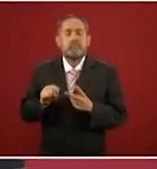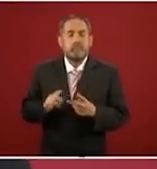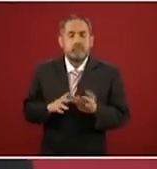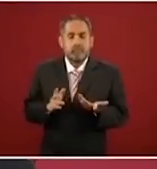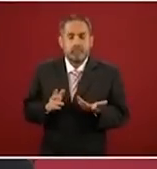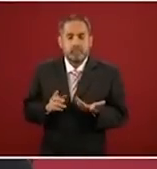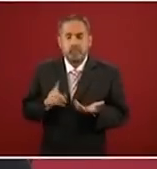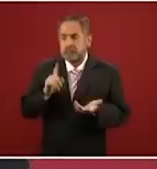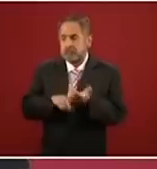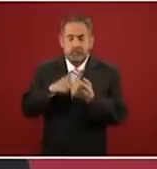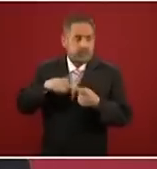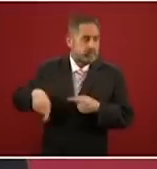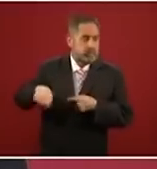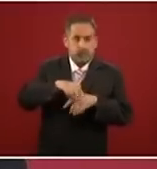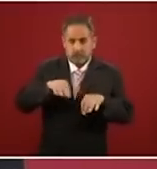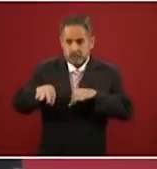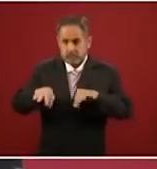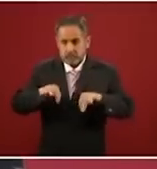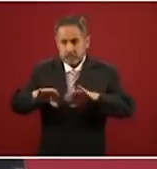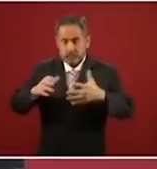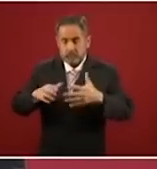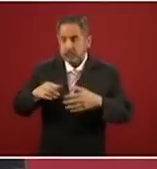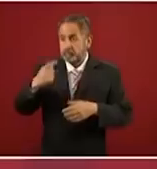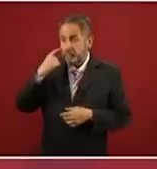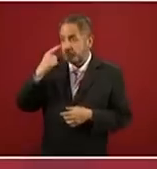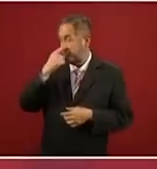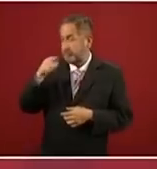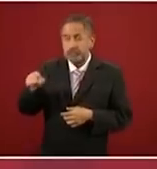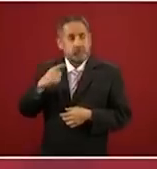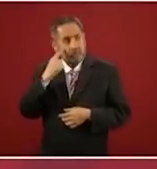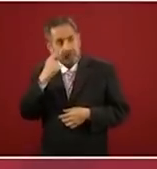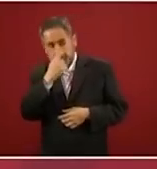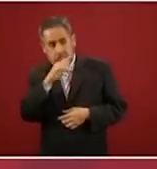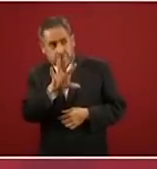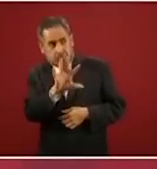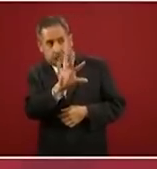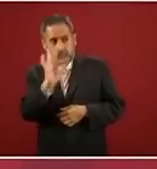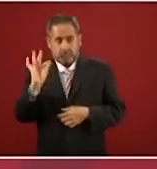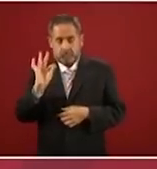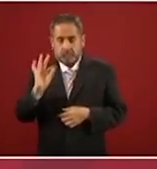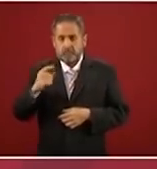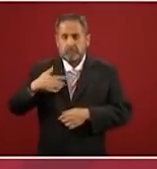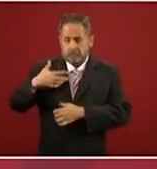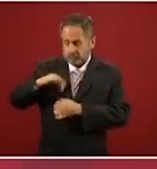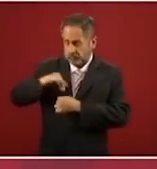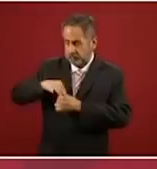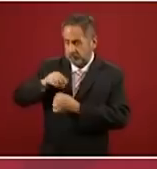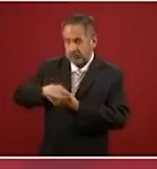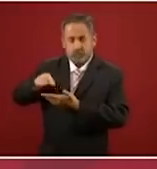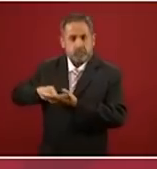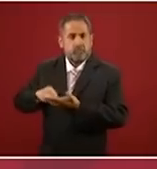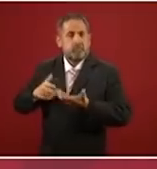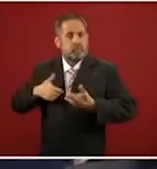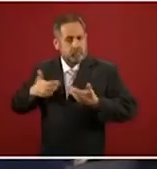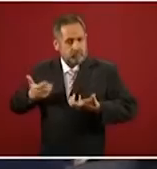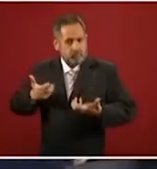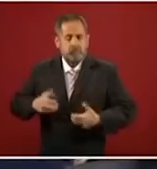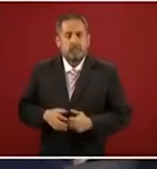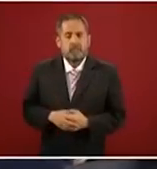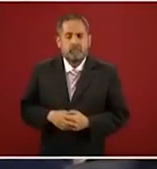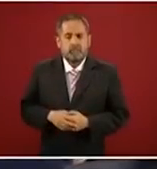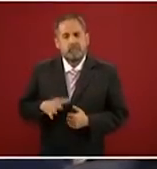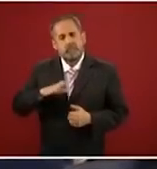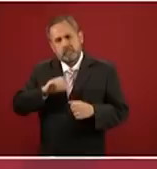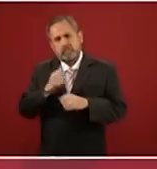el que sean los trabajadores los que elijan a sus representantes hay otras